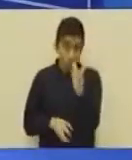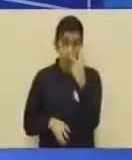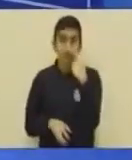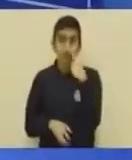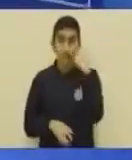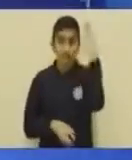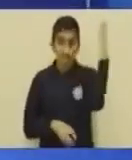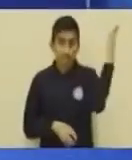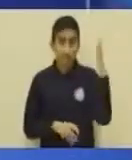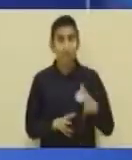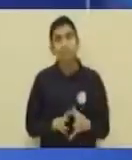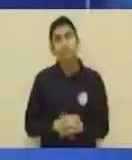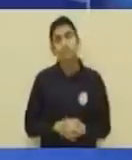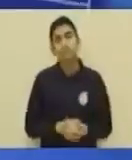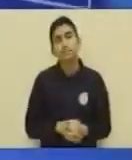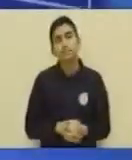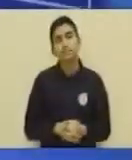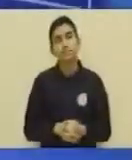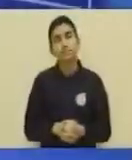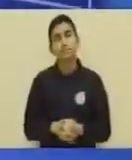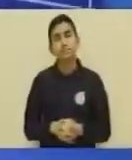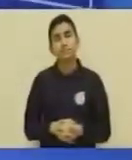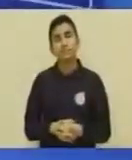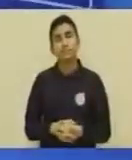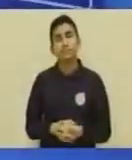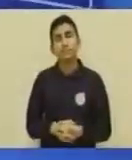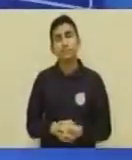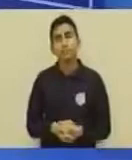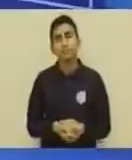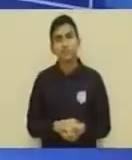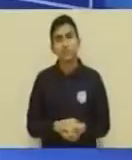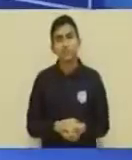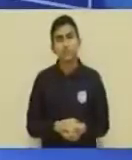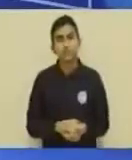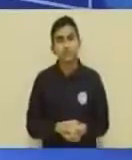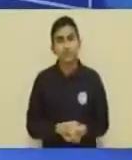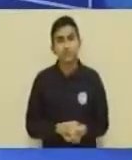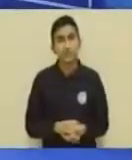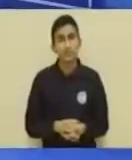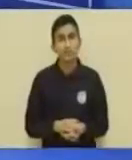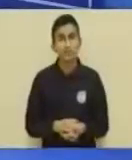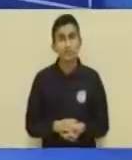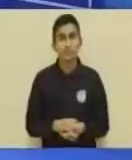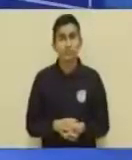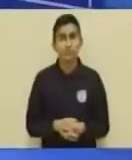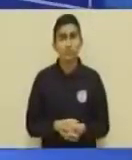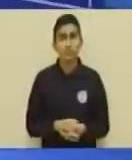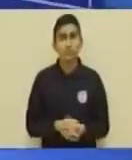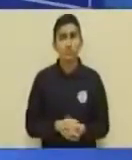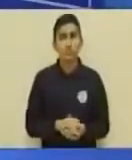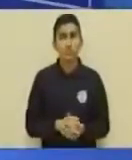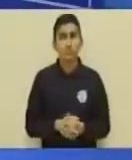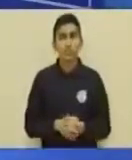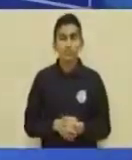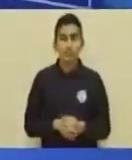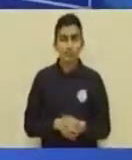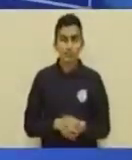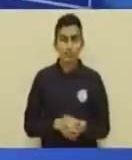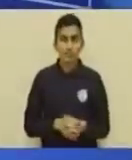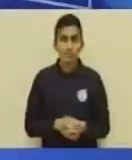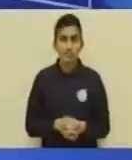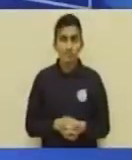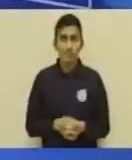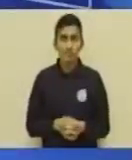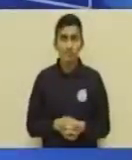a repetir y adelantamos la pierna derecha. Vamos alternando la posición de las piernas.